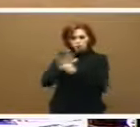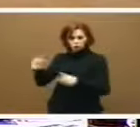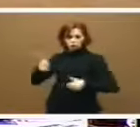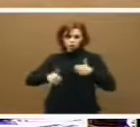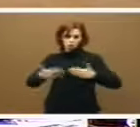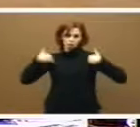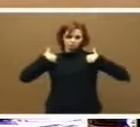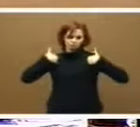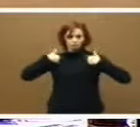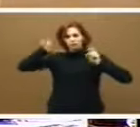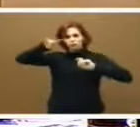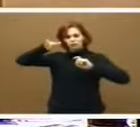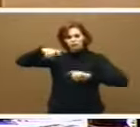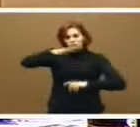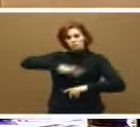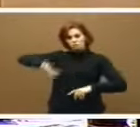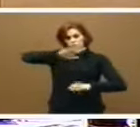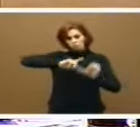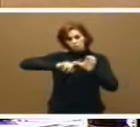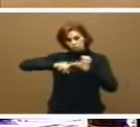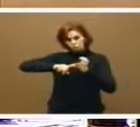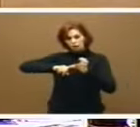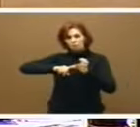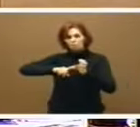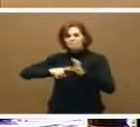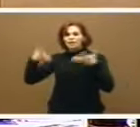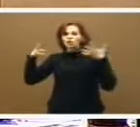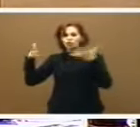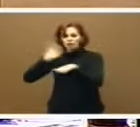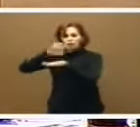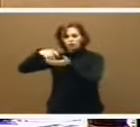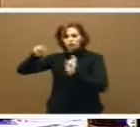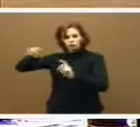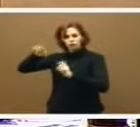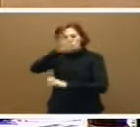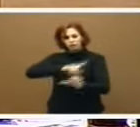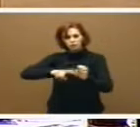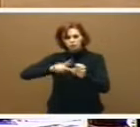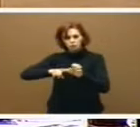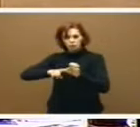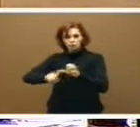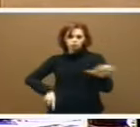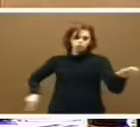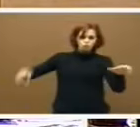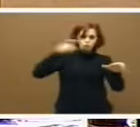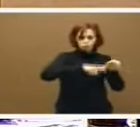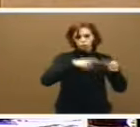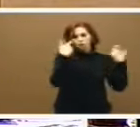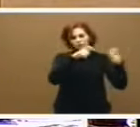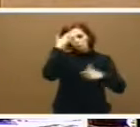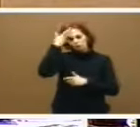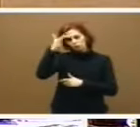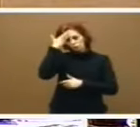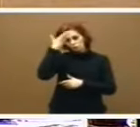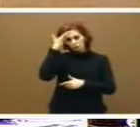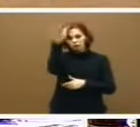educativas de la comunidad autónoma, recomiende a los centros educativos de Extremadura la adcripción a los departamentos de filosofía